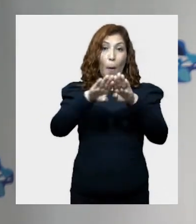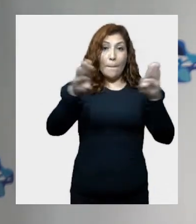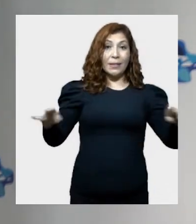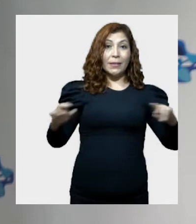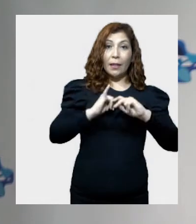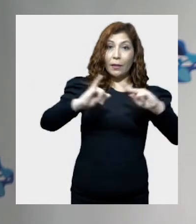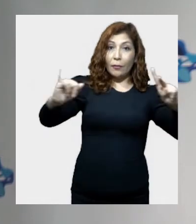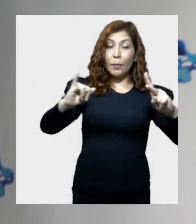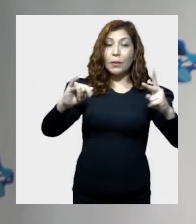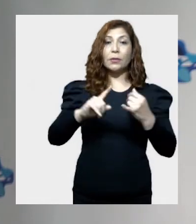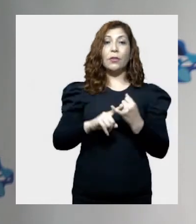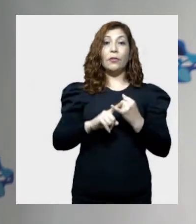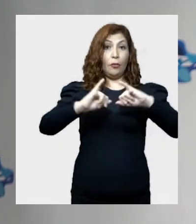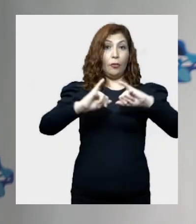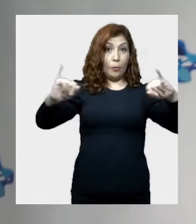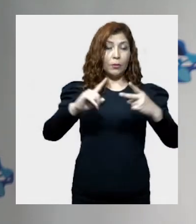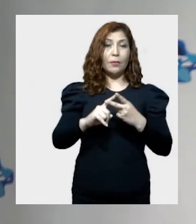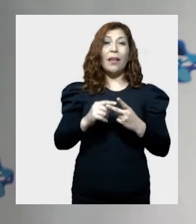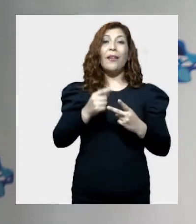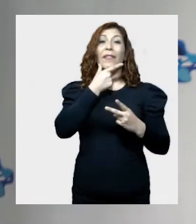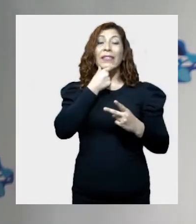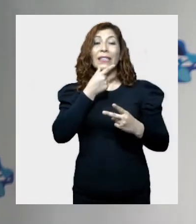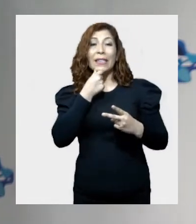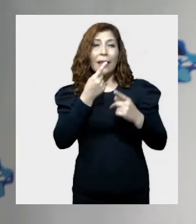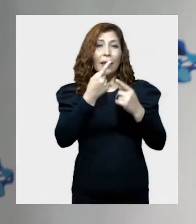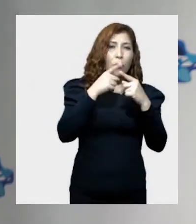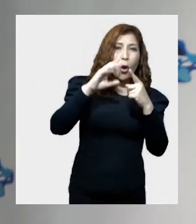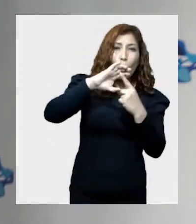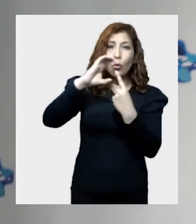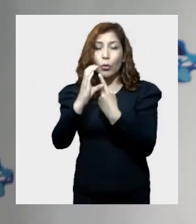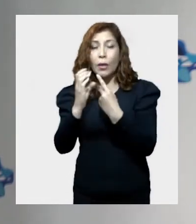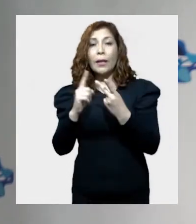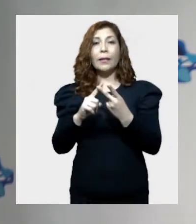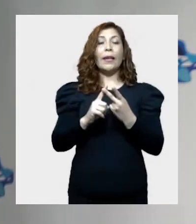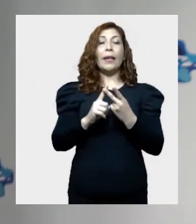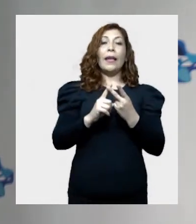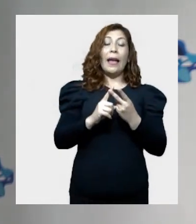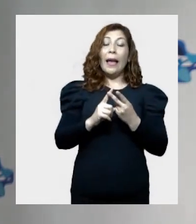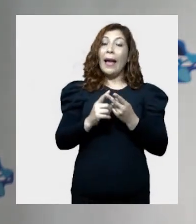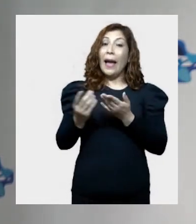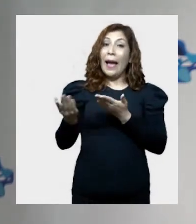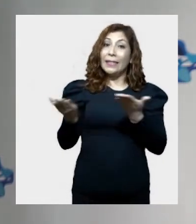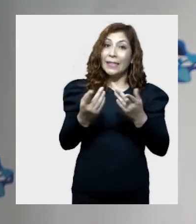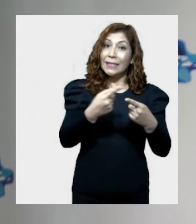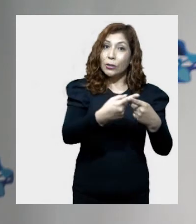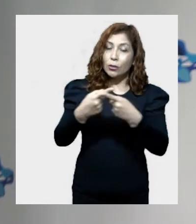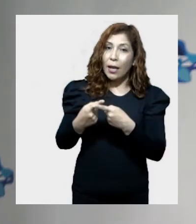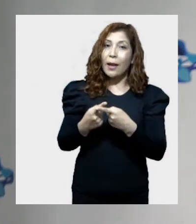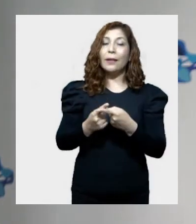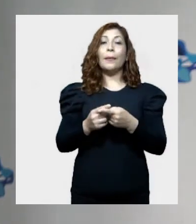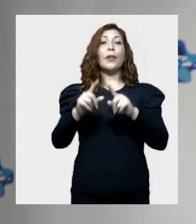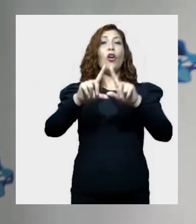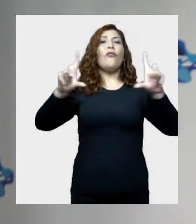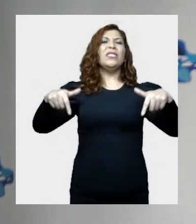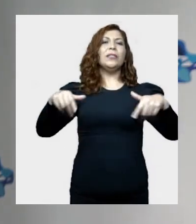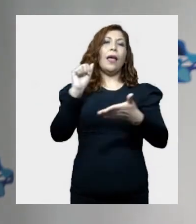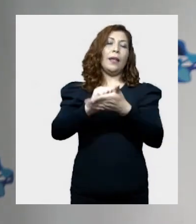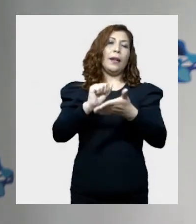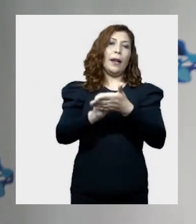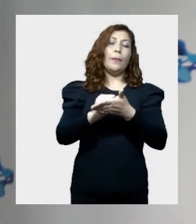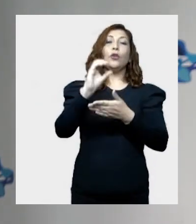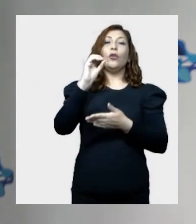Información, Facilitador Intercultural, Asistencia Social y la Oficina de Informaciones, Reclamos y Sugerencias,